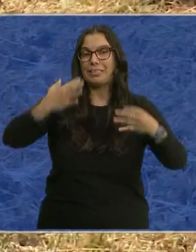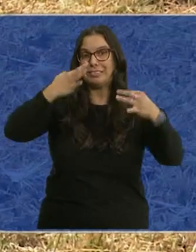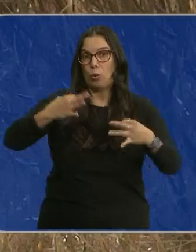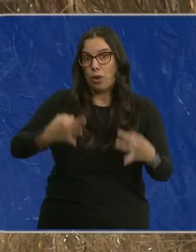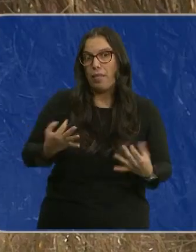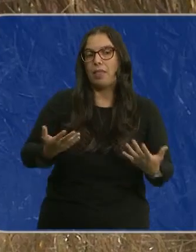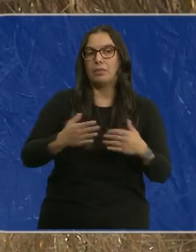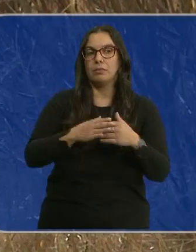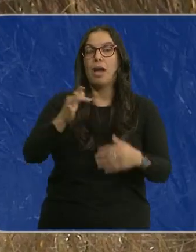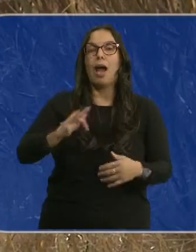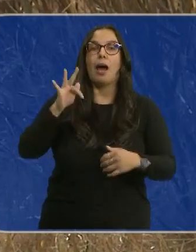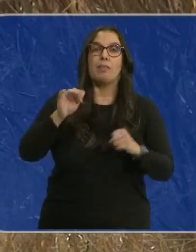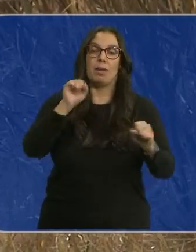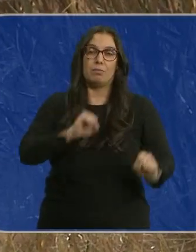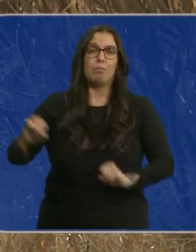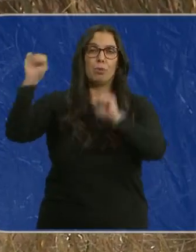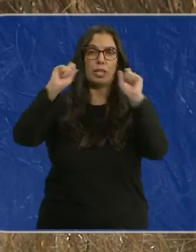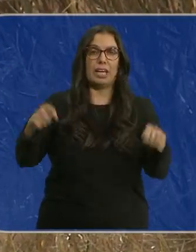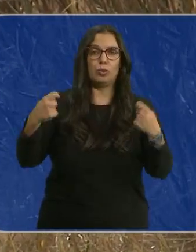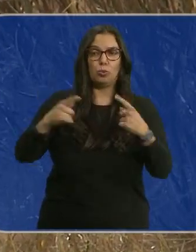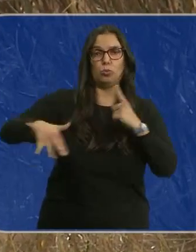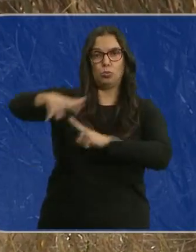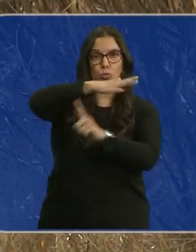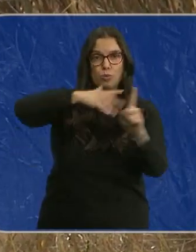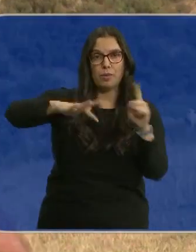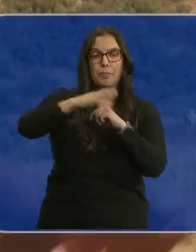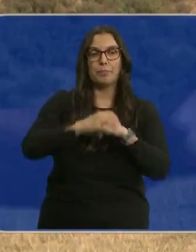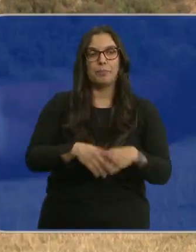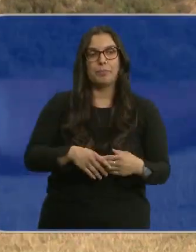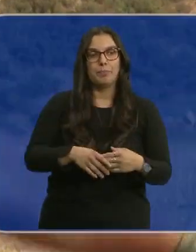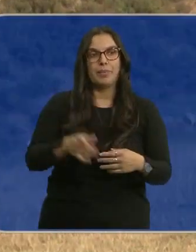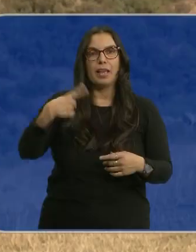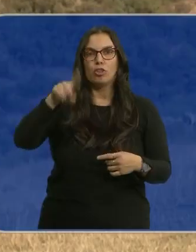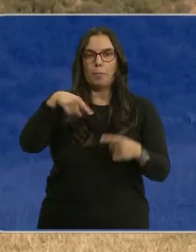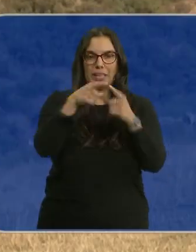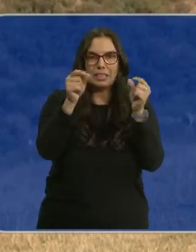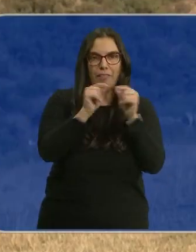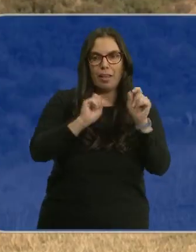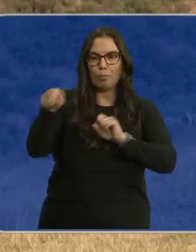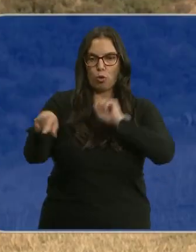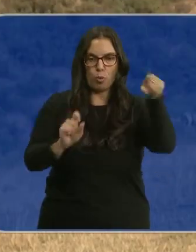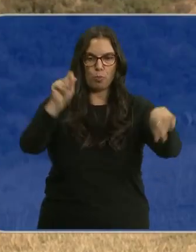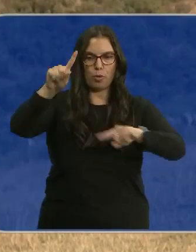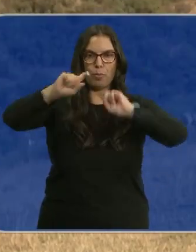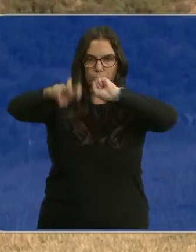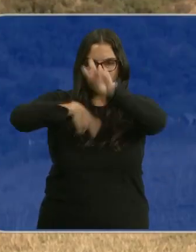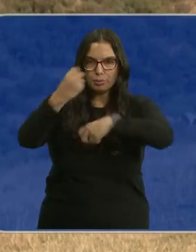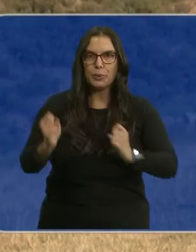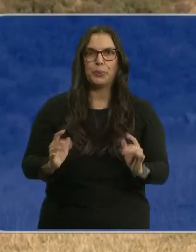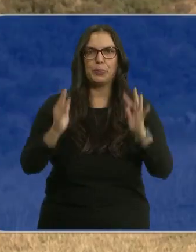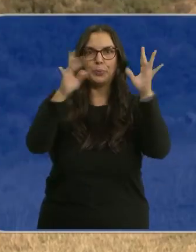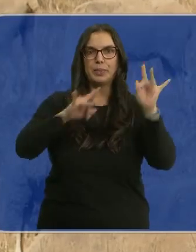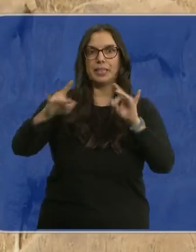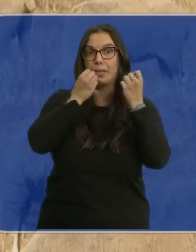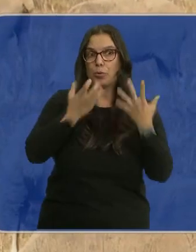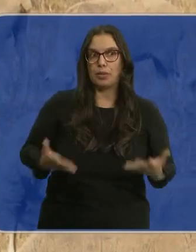seguro, además de proteger la biodiversidad. Exportan las semillas de un sitio a otro, lo van exportando y luego eso regenera pues, buena